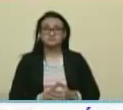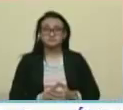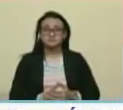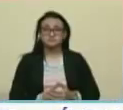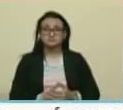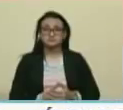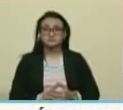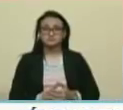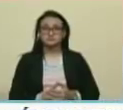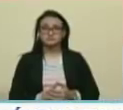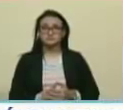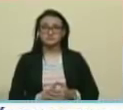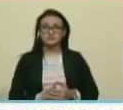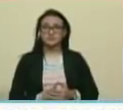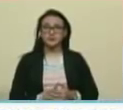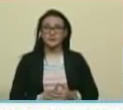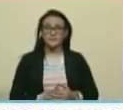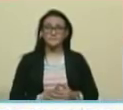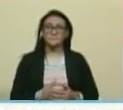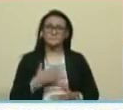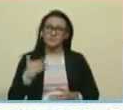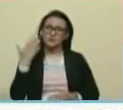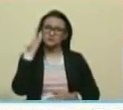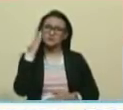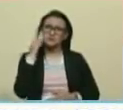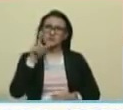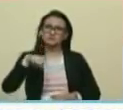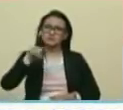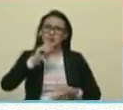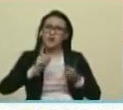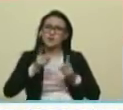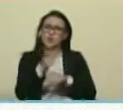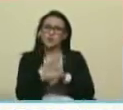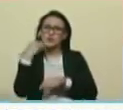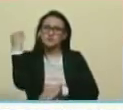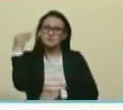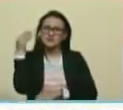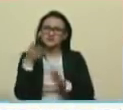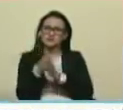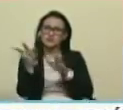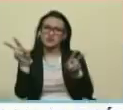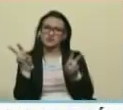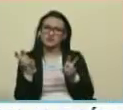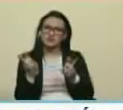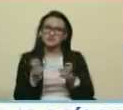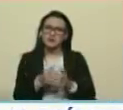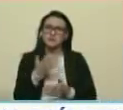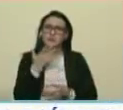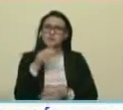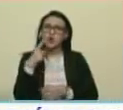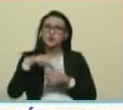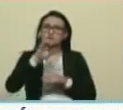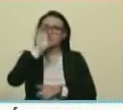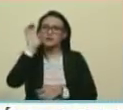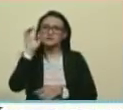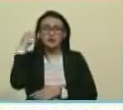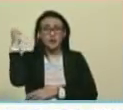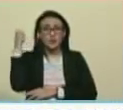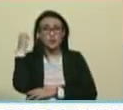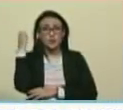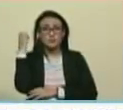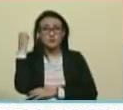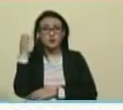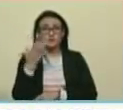Yo quisiera saber qué piensan algunos gobiernos de otros países, ponga usted por ejemplo países europeos. Si el